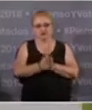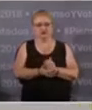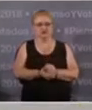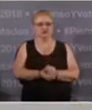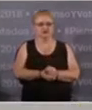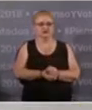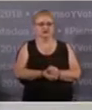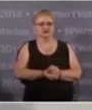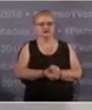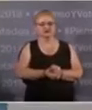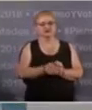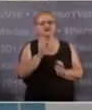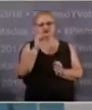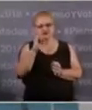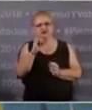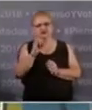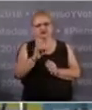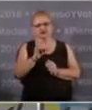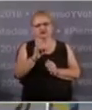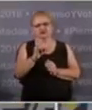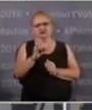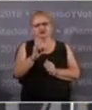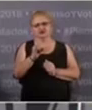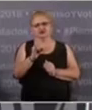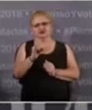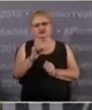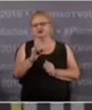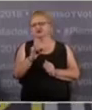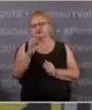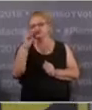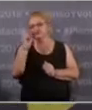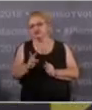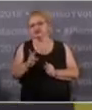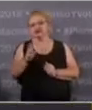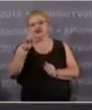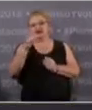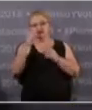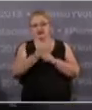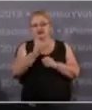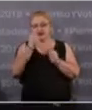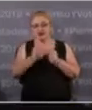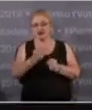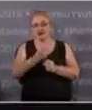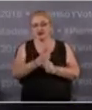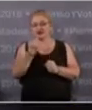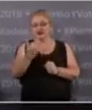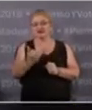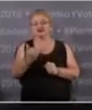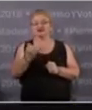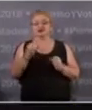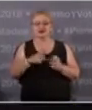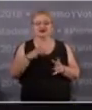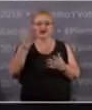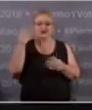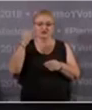Sí, definitivamente la inseguridad y la violencia incluso ha puesto en jaque el sistema